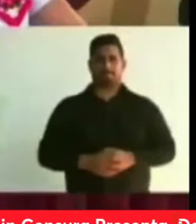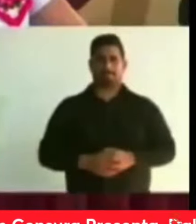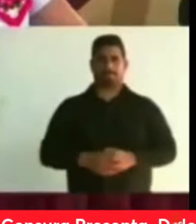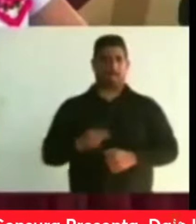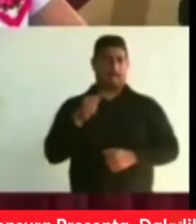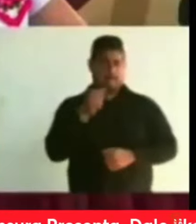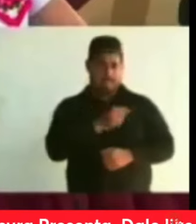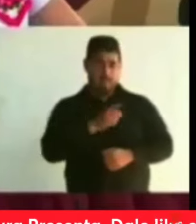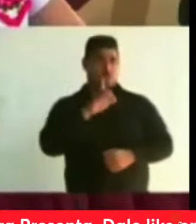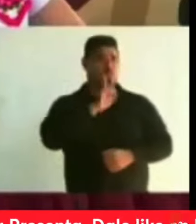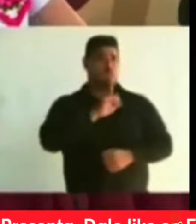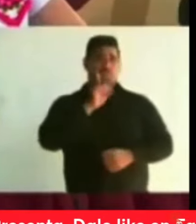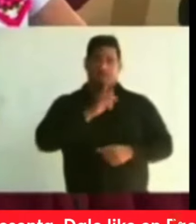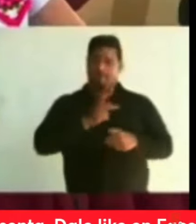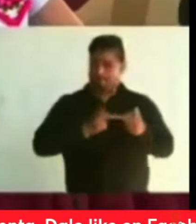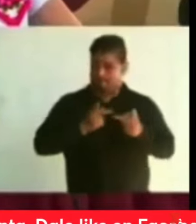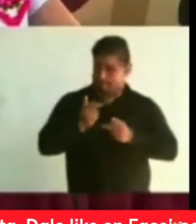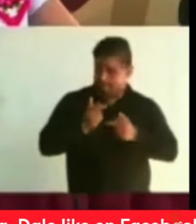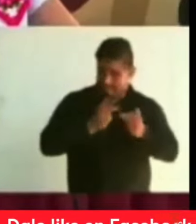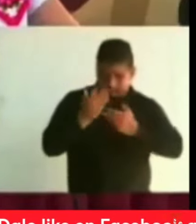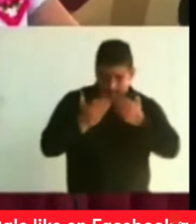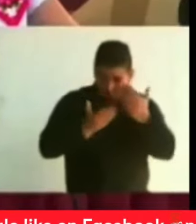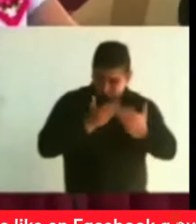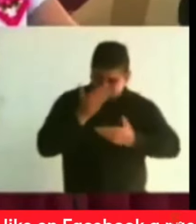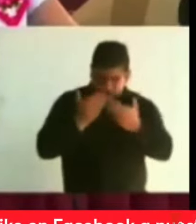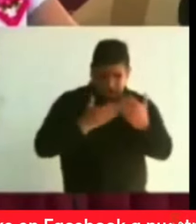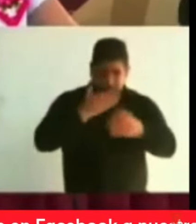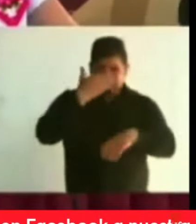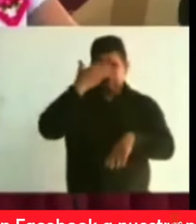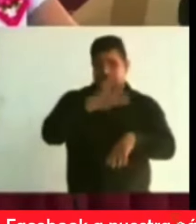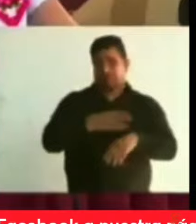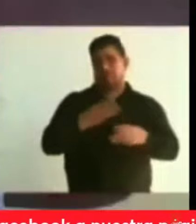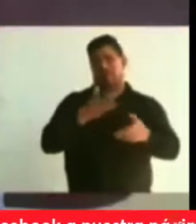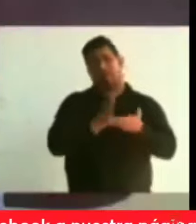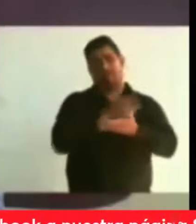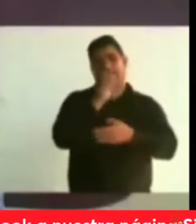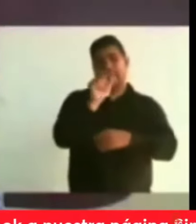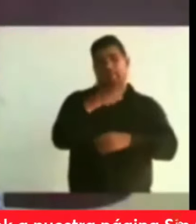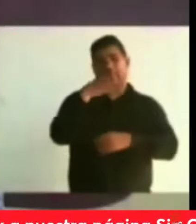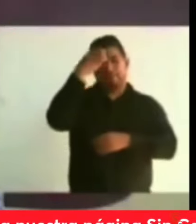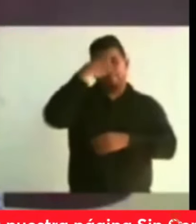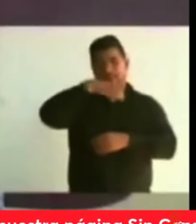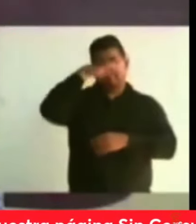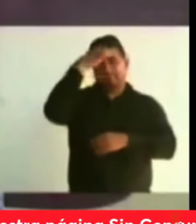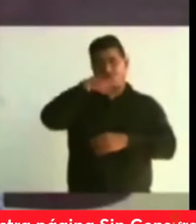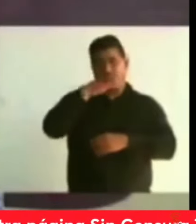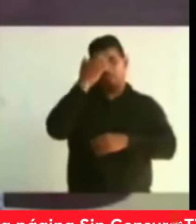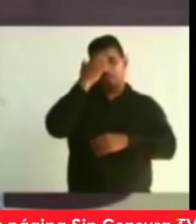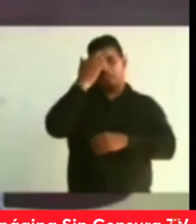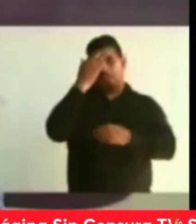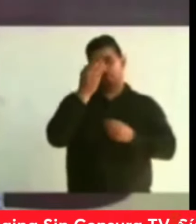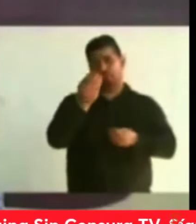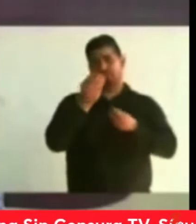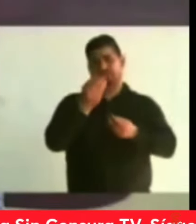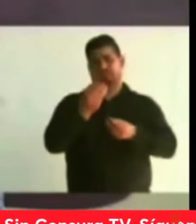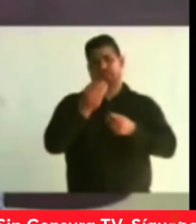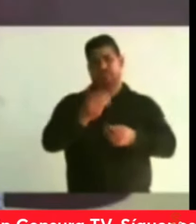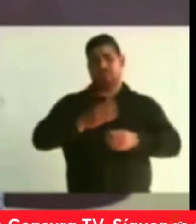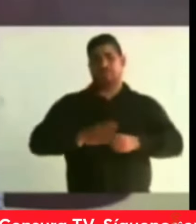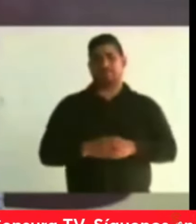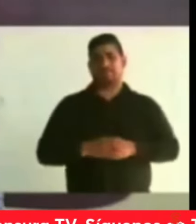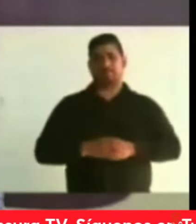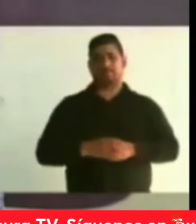mujer preparada luego con experiencia con experiencia